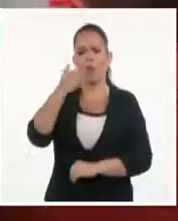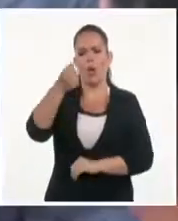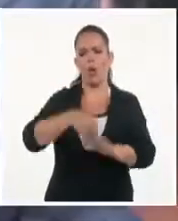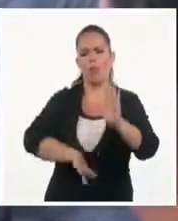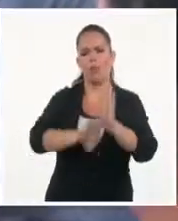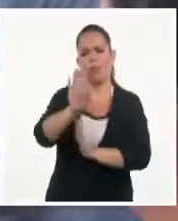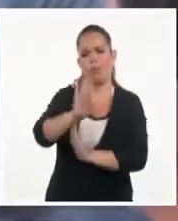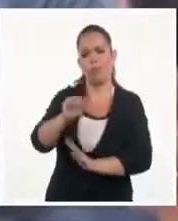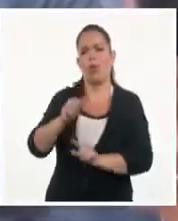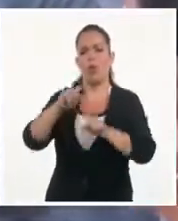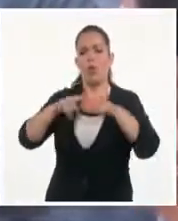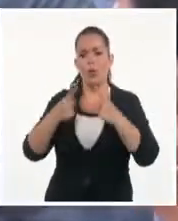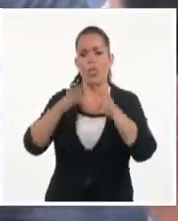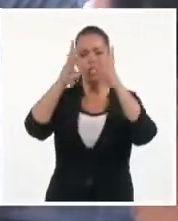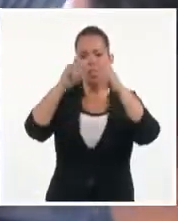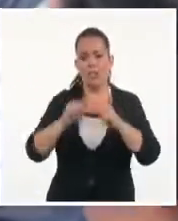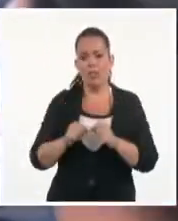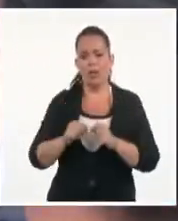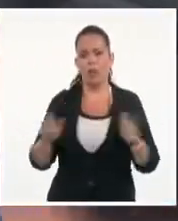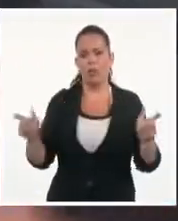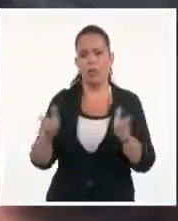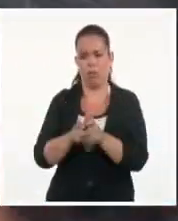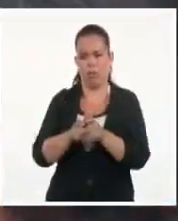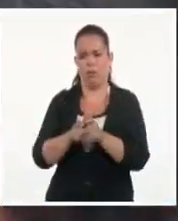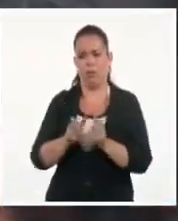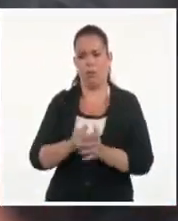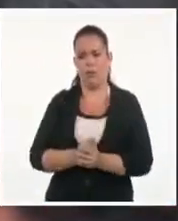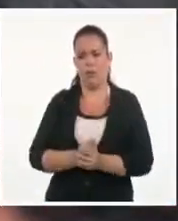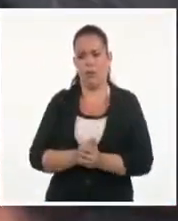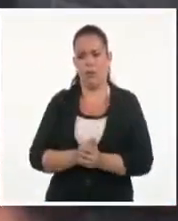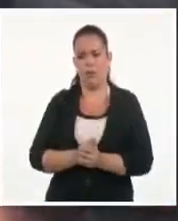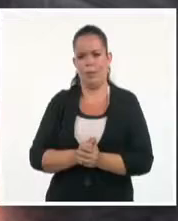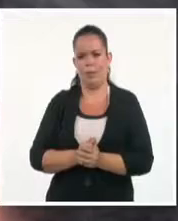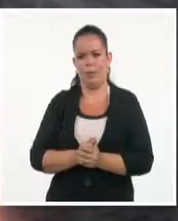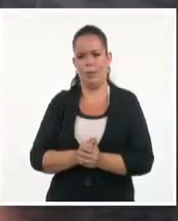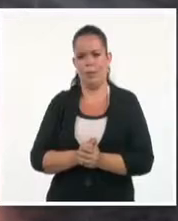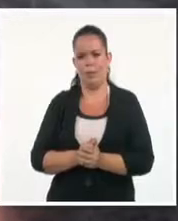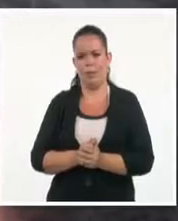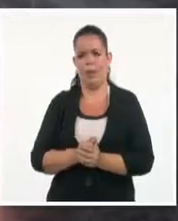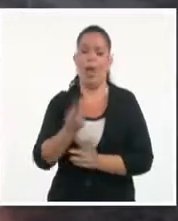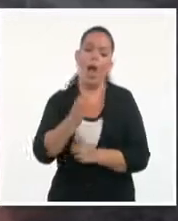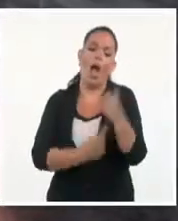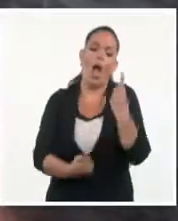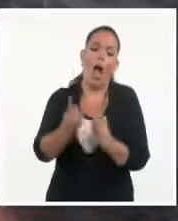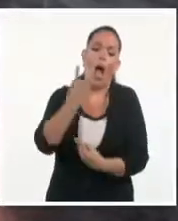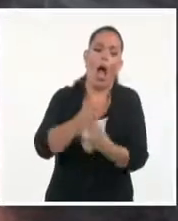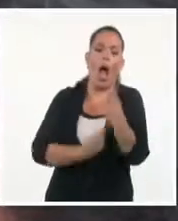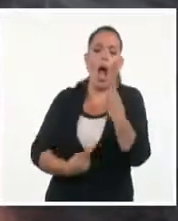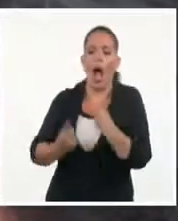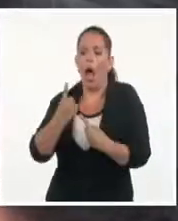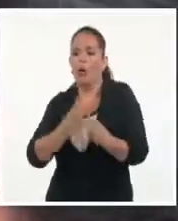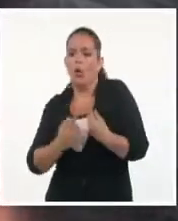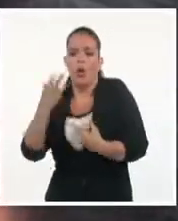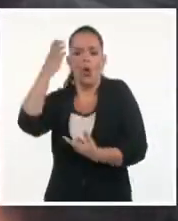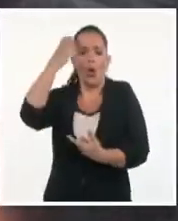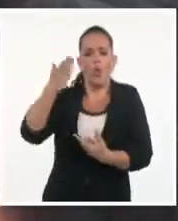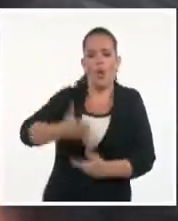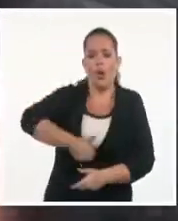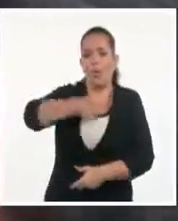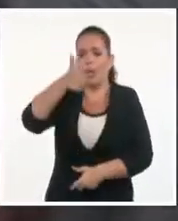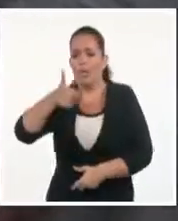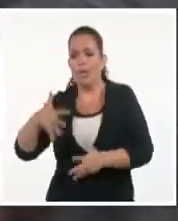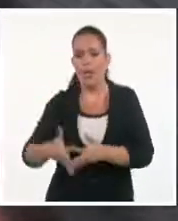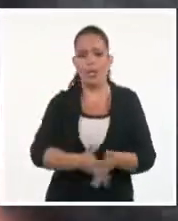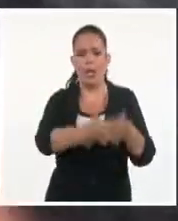de manera muy restringida. Si hay un cambio de política del gobierno de los Estados Unidos hacia Cuba, puede haber turismo a